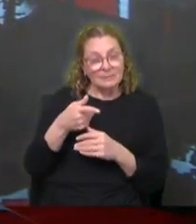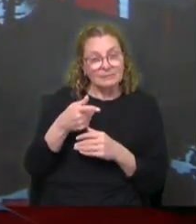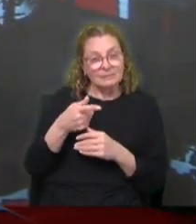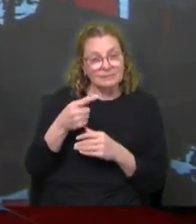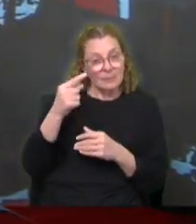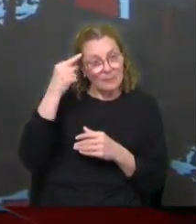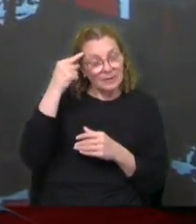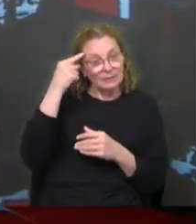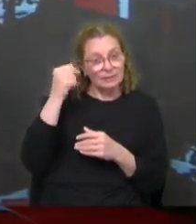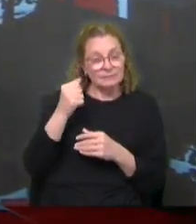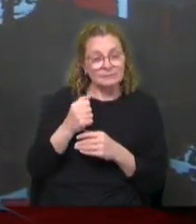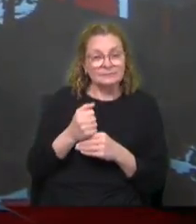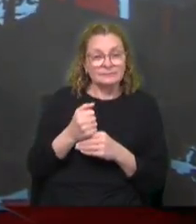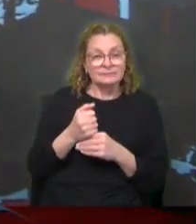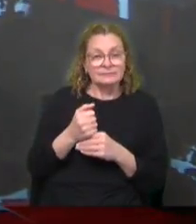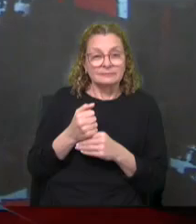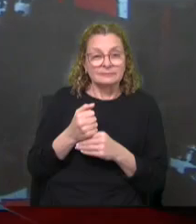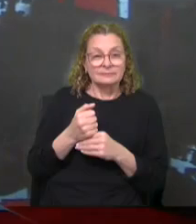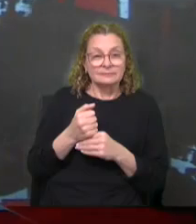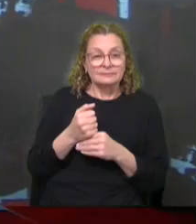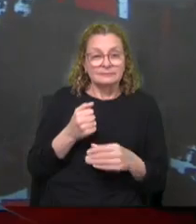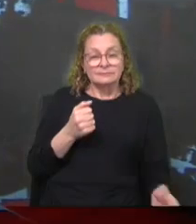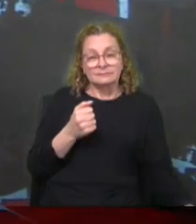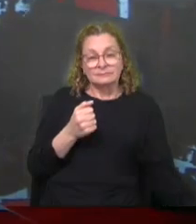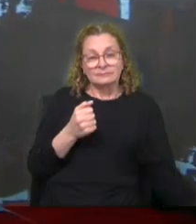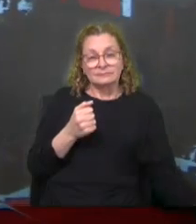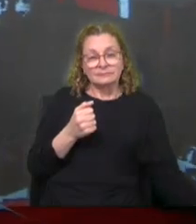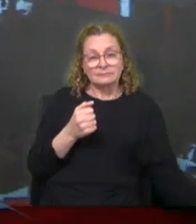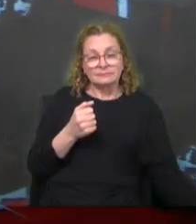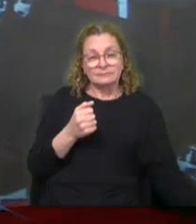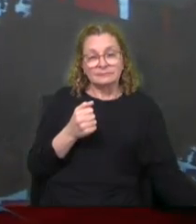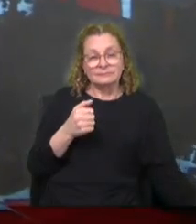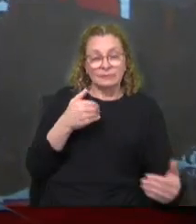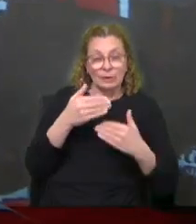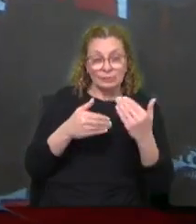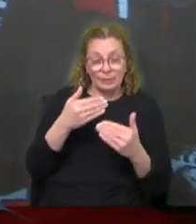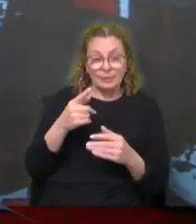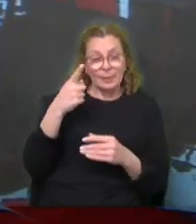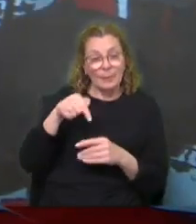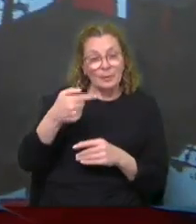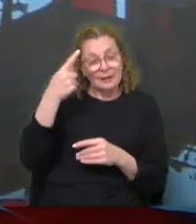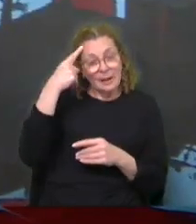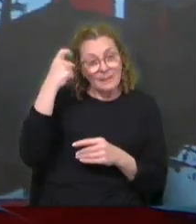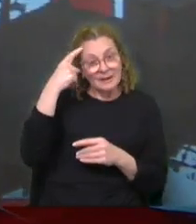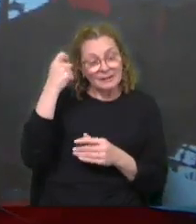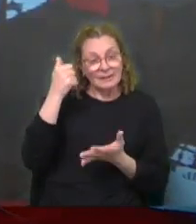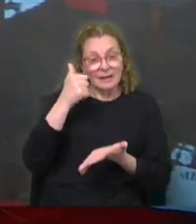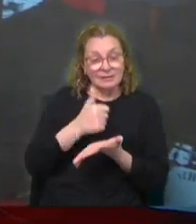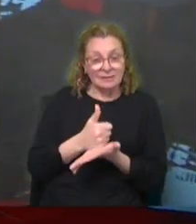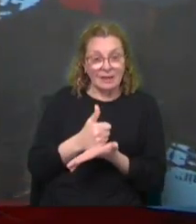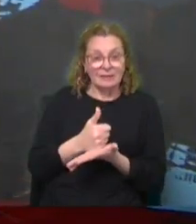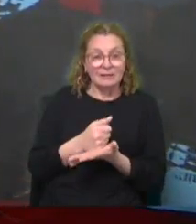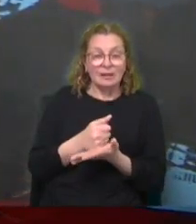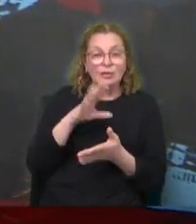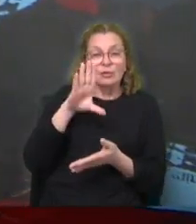sea... yo puedo padecer, entre comillas, todo el desarrollo de Montevideo Comics, pero después la experiencia, el estar, el ver lo que sucede y